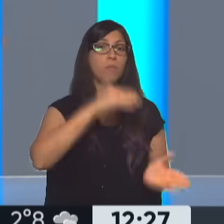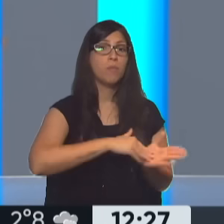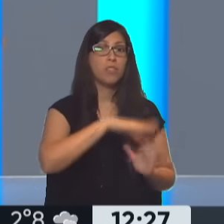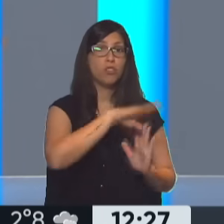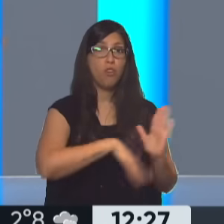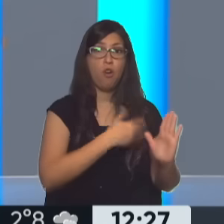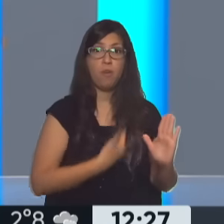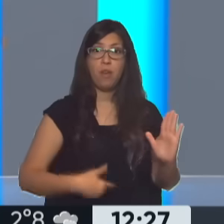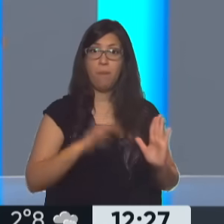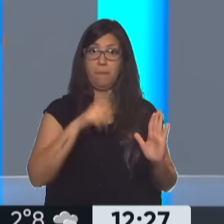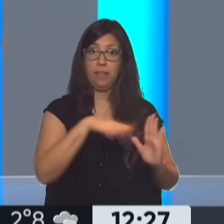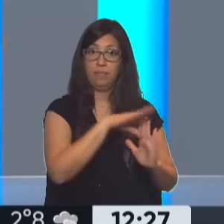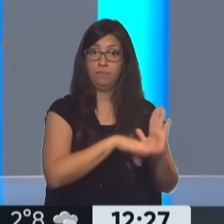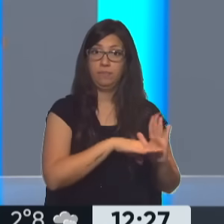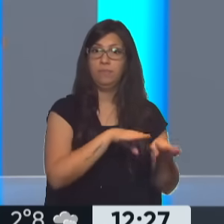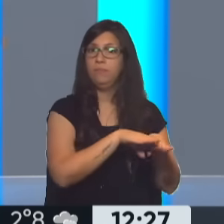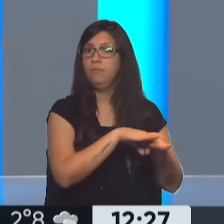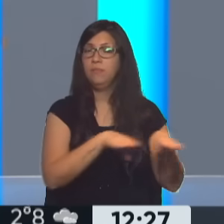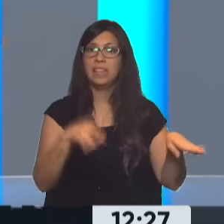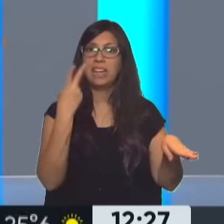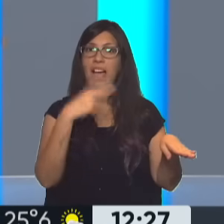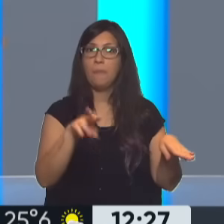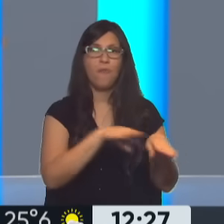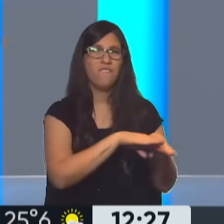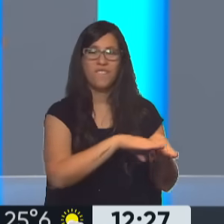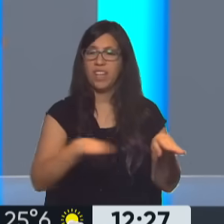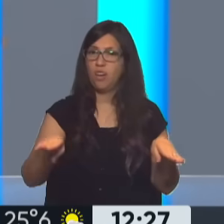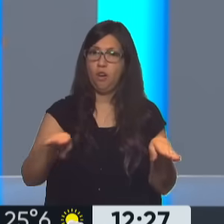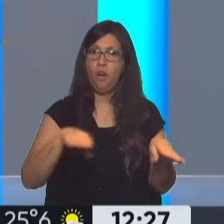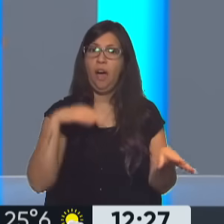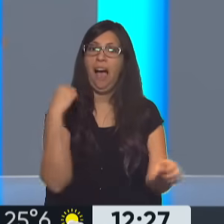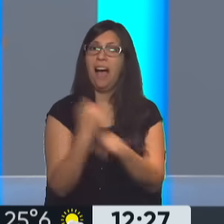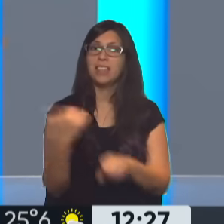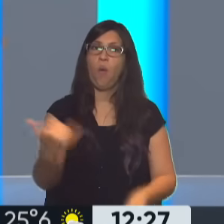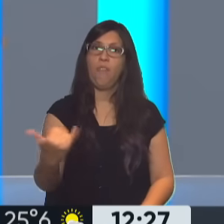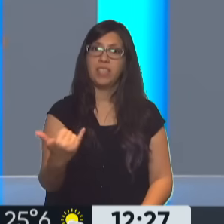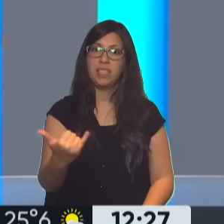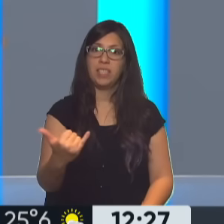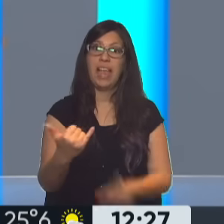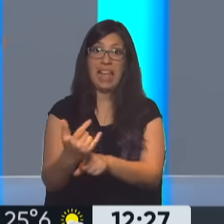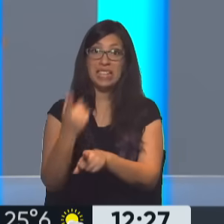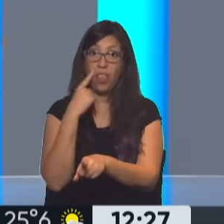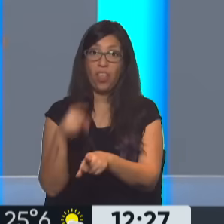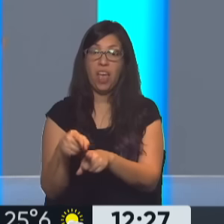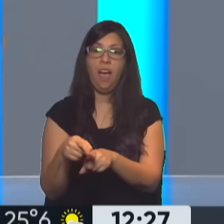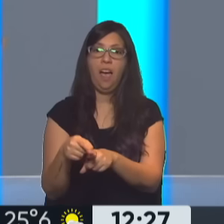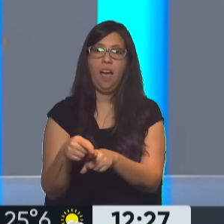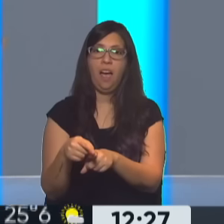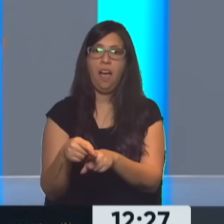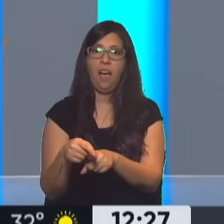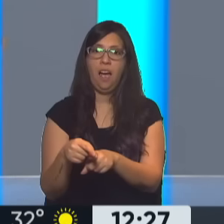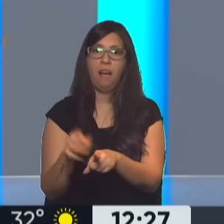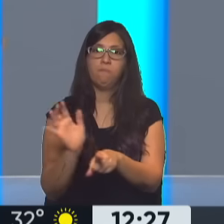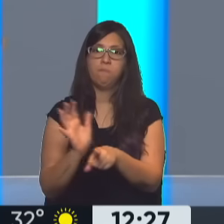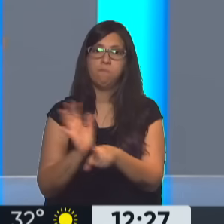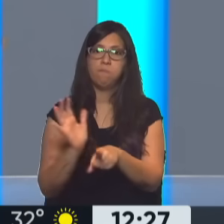menos el plan que tenía el gobierno era mantener el tipo de cambio fijo hasta el jueves y ese día empezar otra vez con el llamado